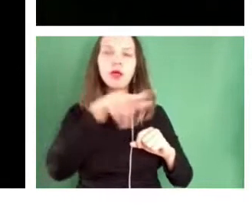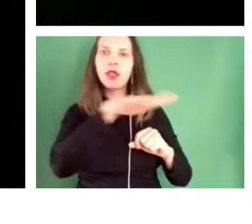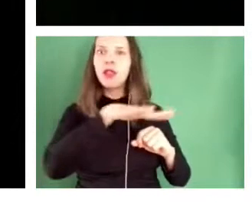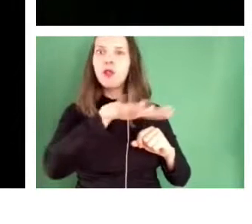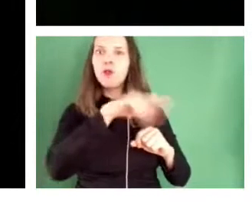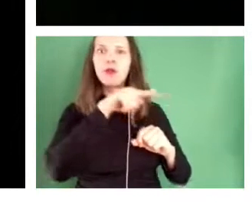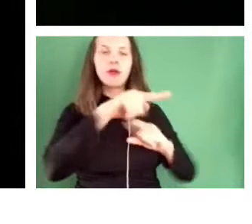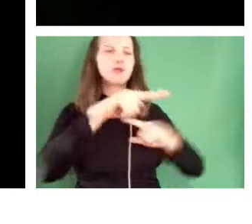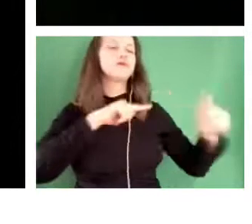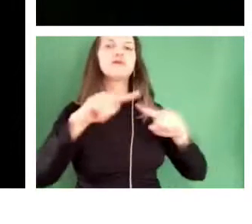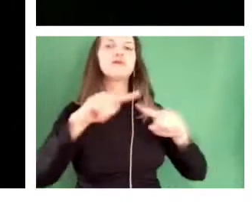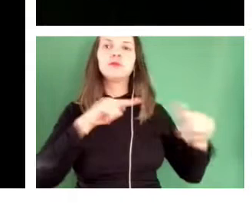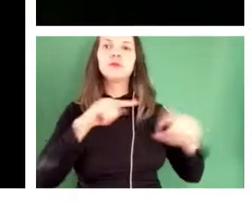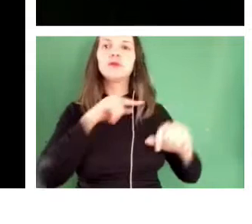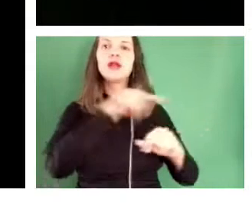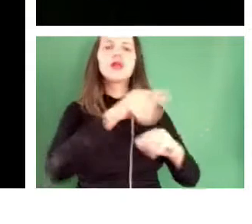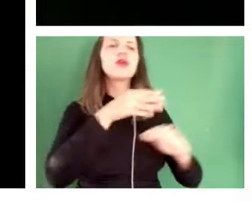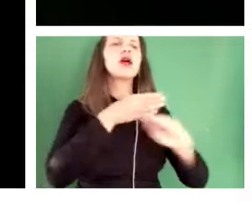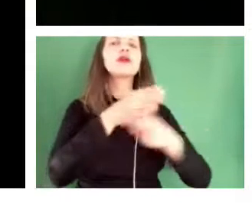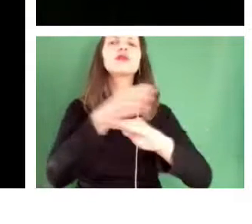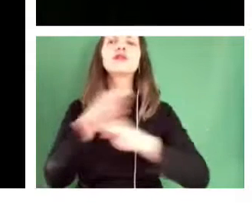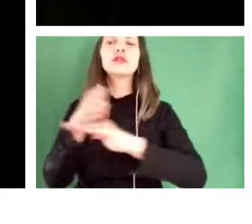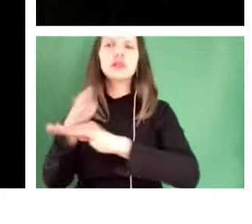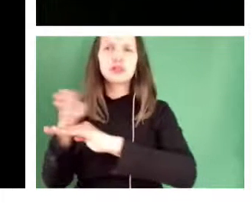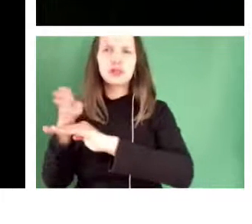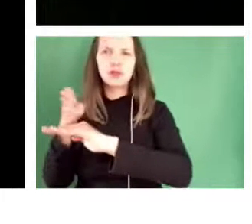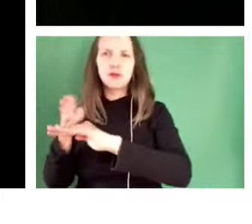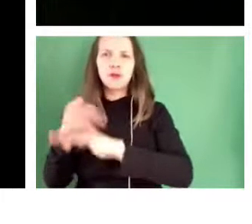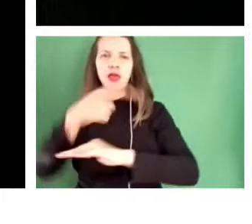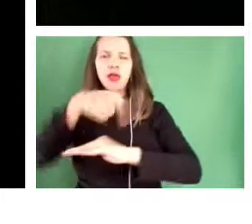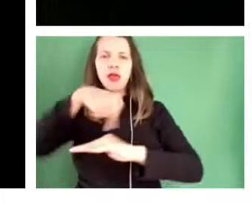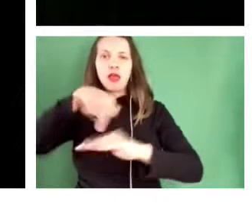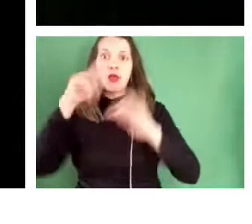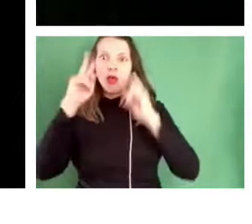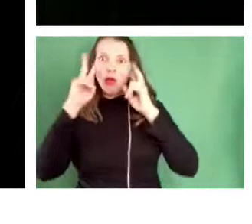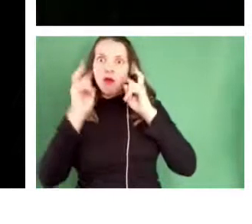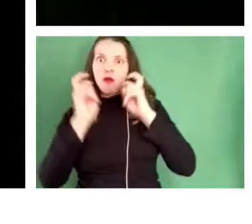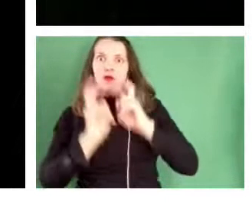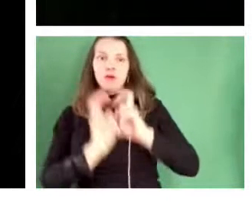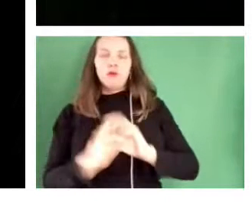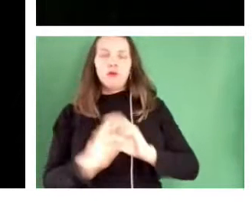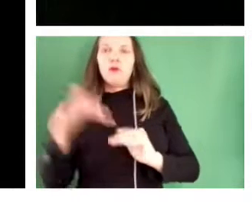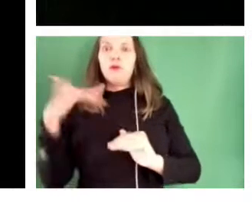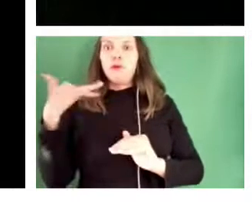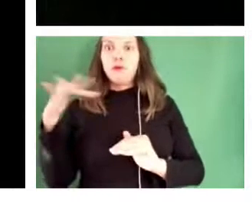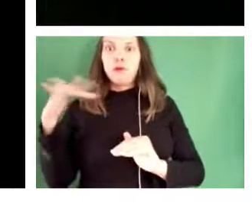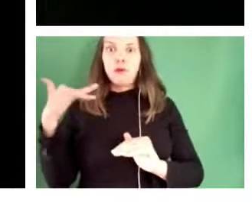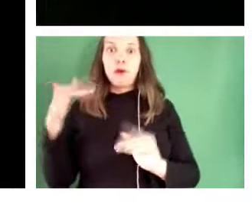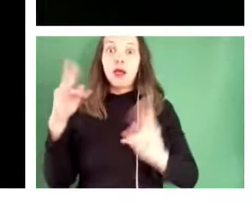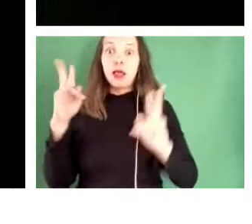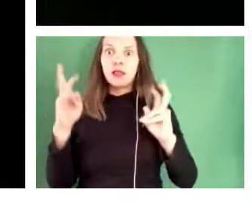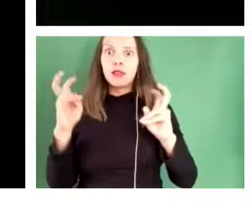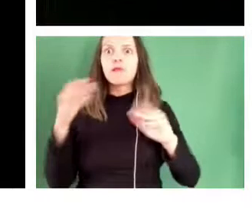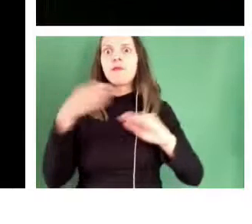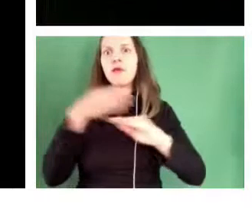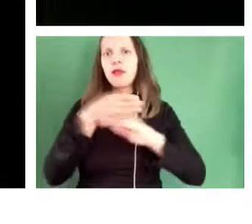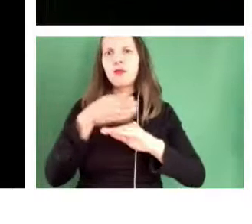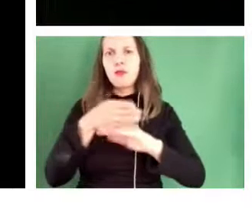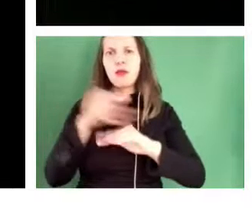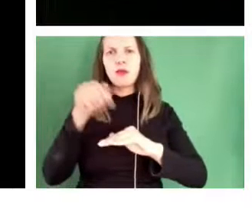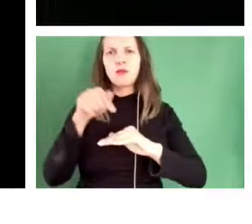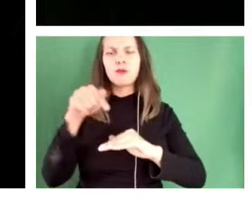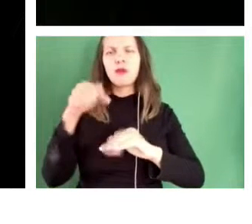cuestiones de la accesibilidad, muy intensas, lo conozco bastante, José. Así que bueno, cuando vos quieras, José, te damos la